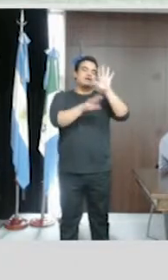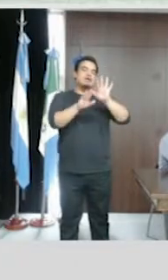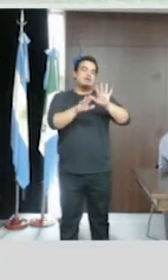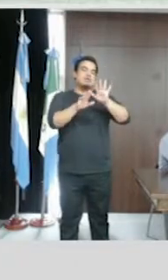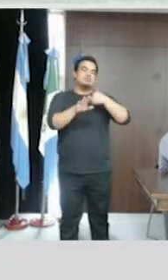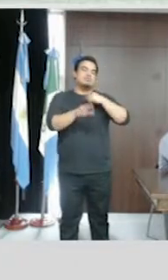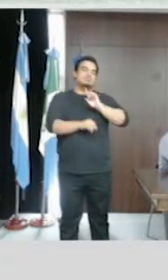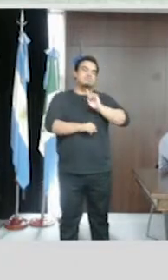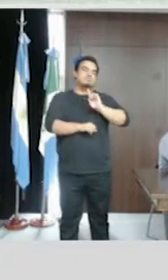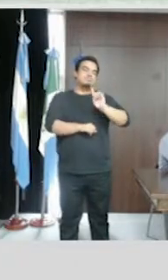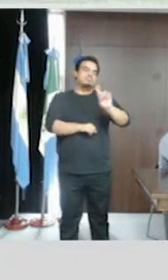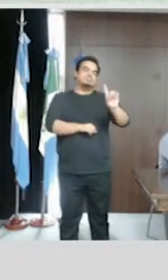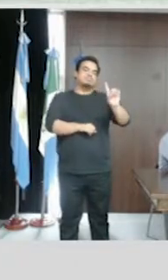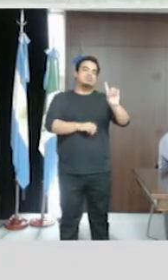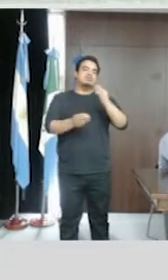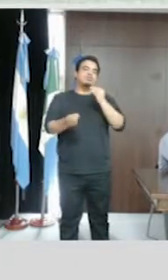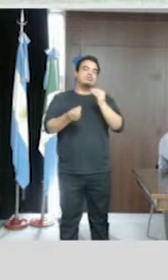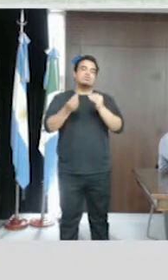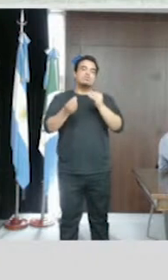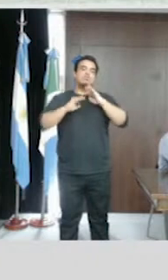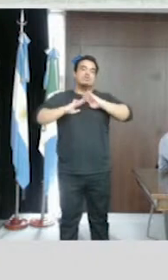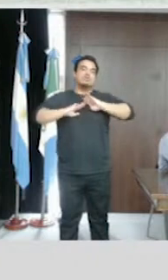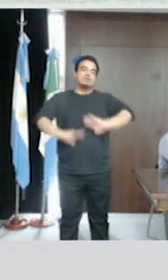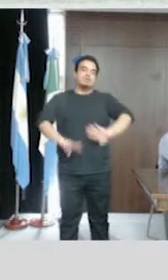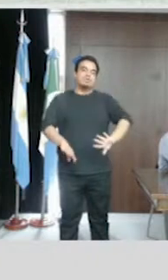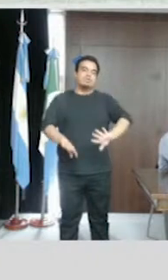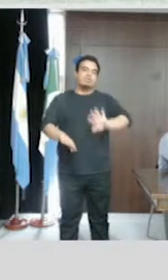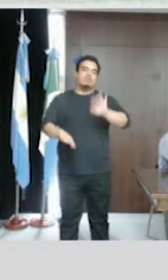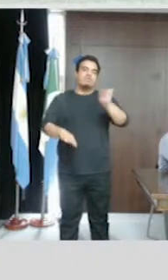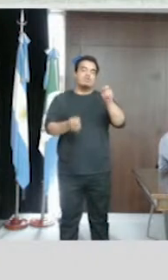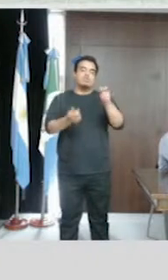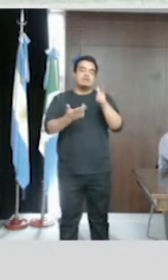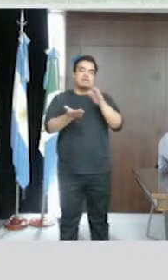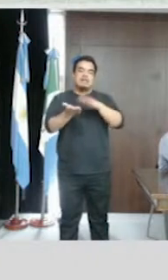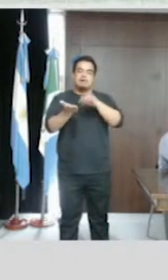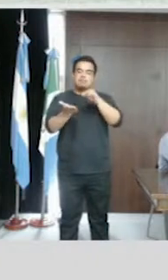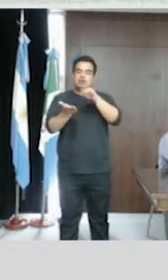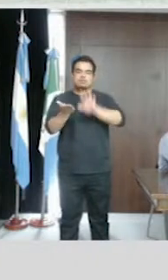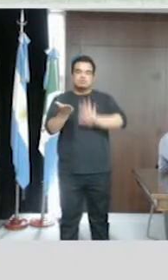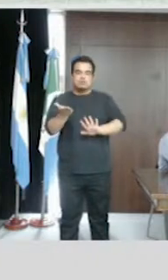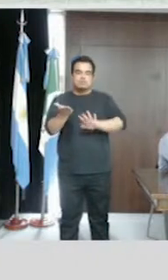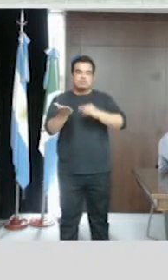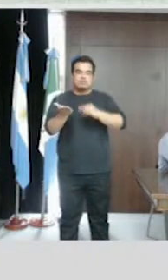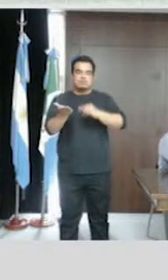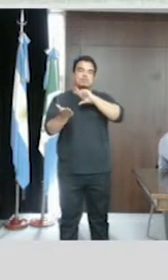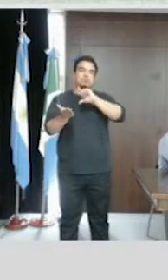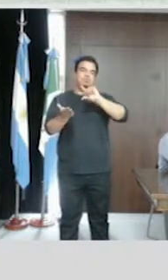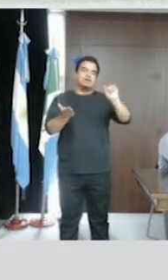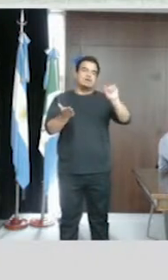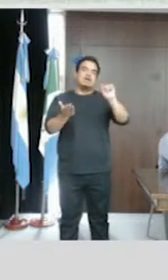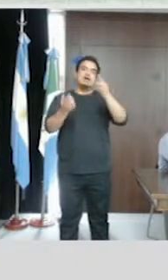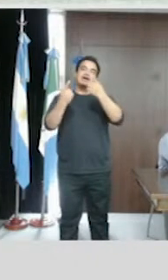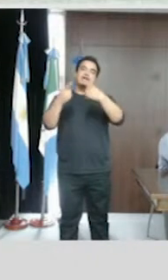desnudo, como llegué. Lo que me diste cabe en mi mano. Me iré silbando aquella canción que me cantaba cuando